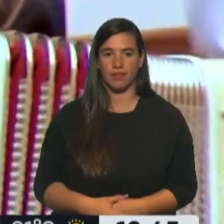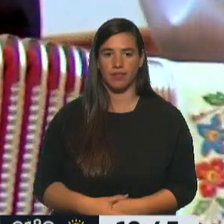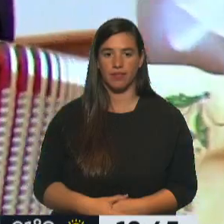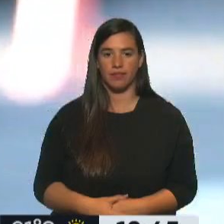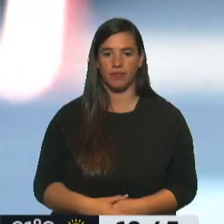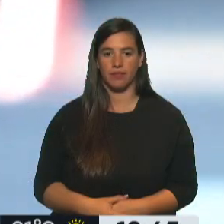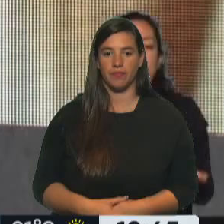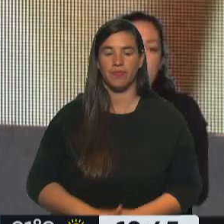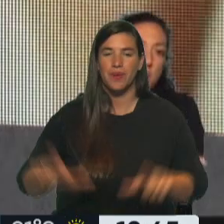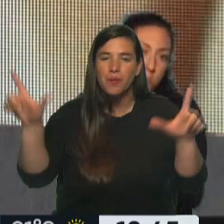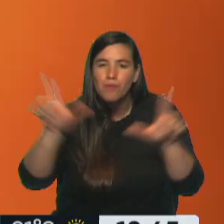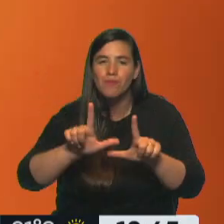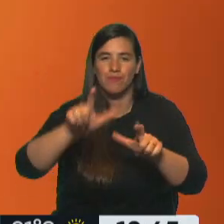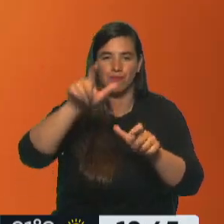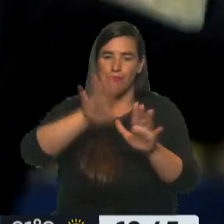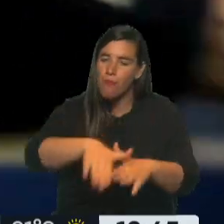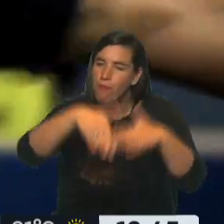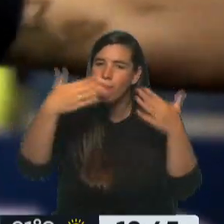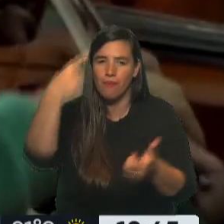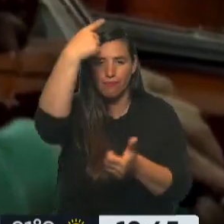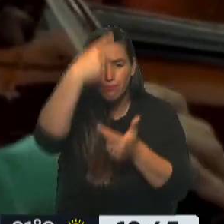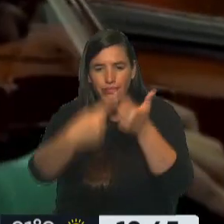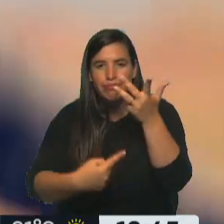En los medios públicos.